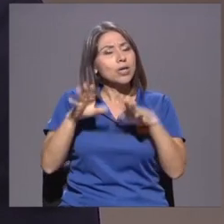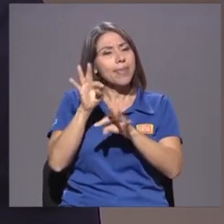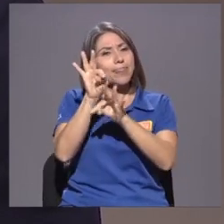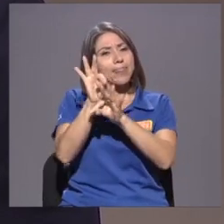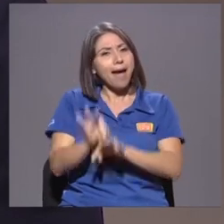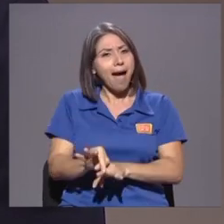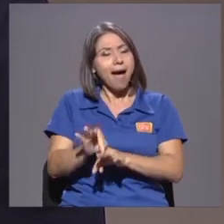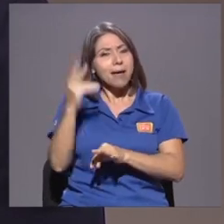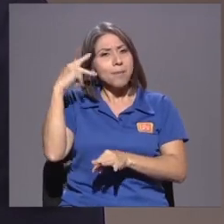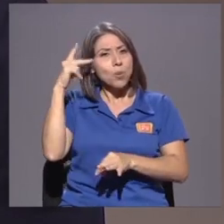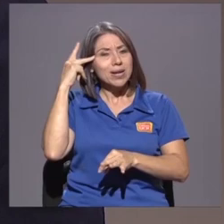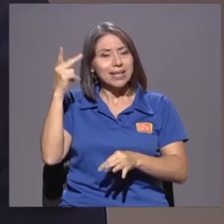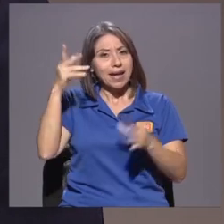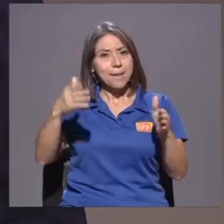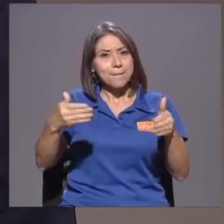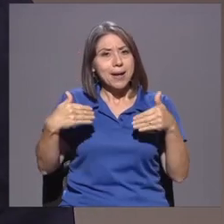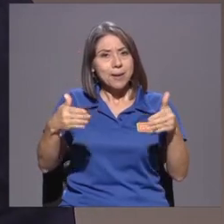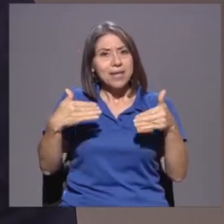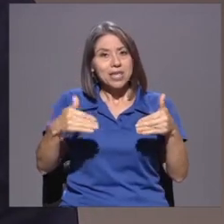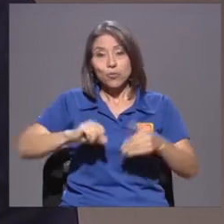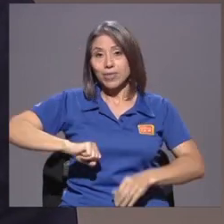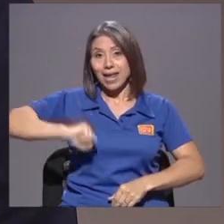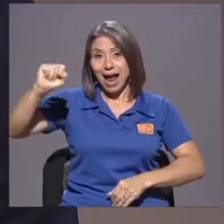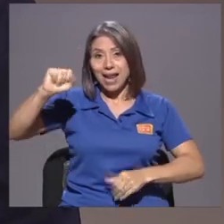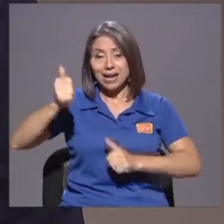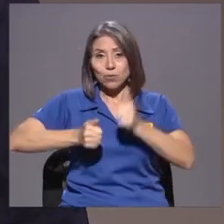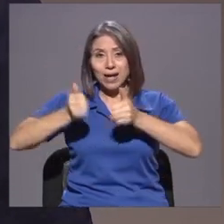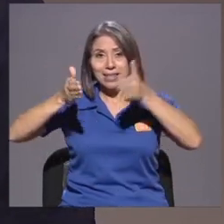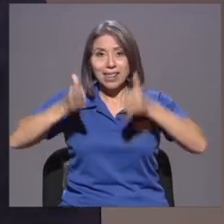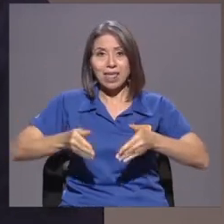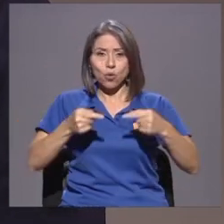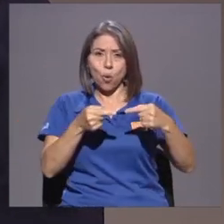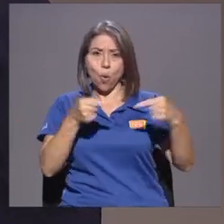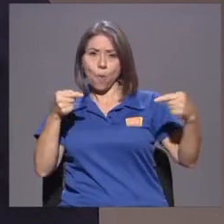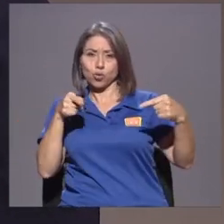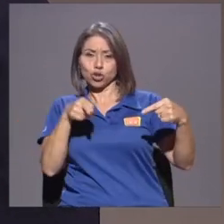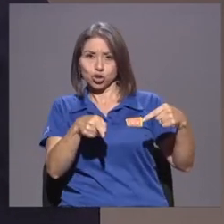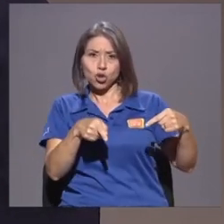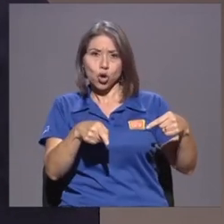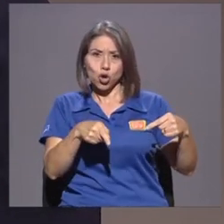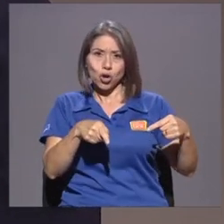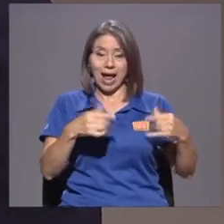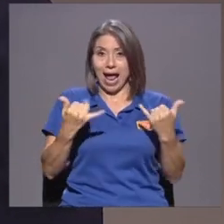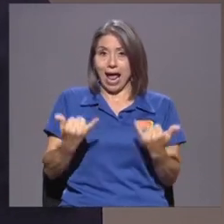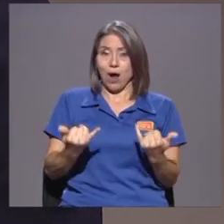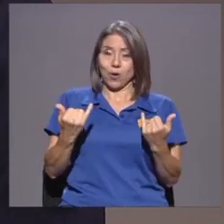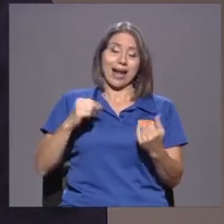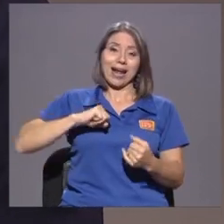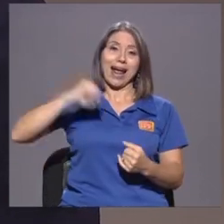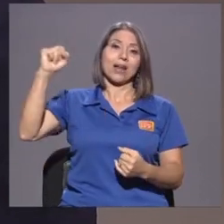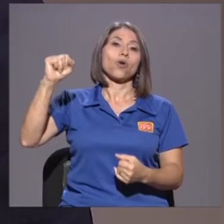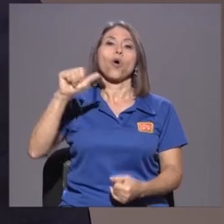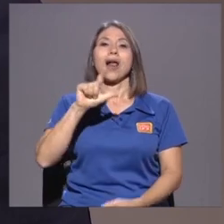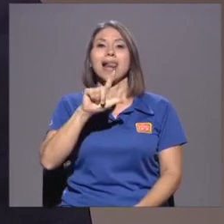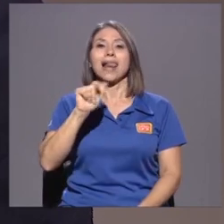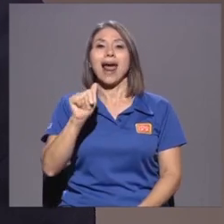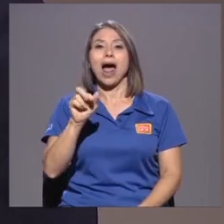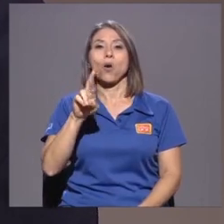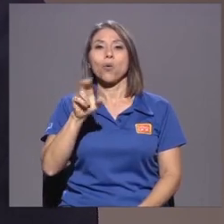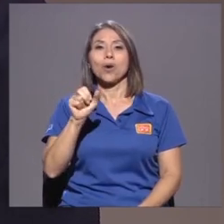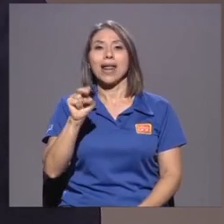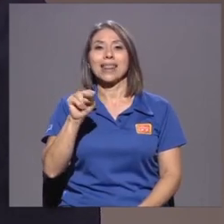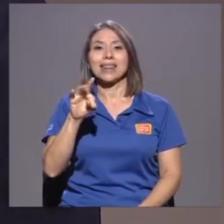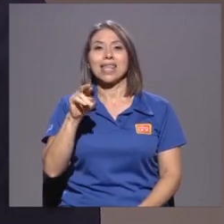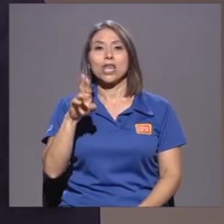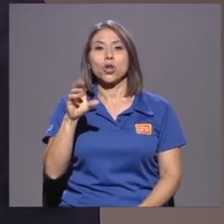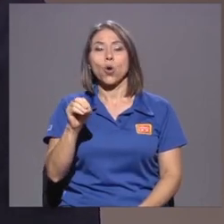política panameña que es que ganó un candidato de la oposición en este caso ganó laurentino cortizo que